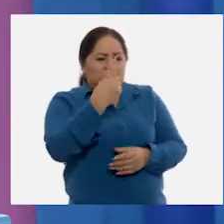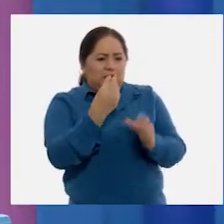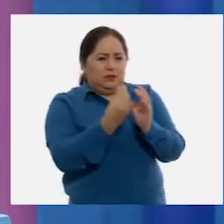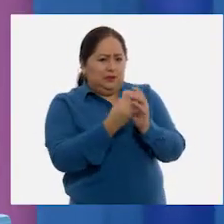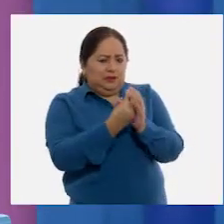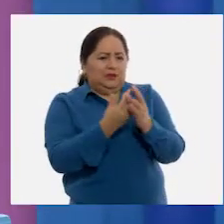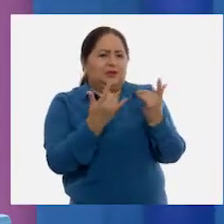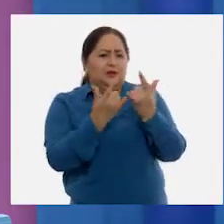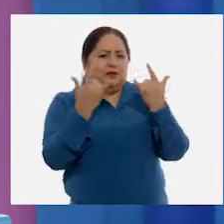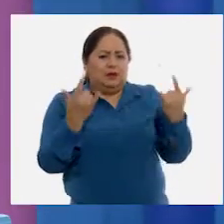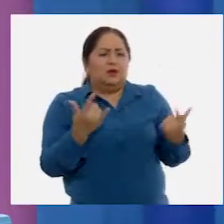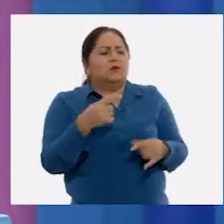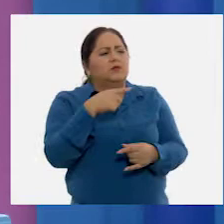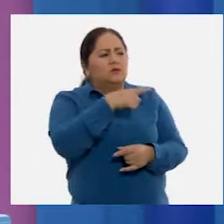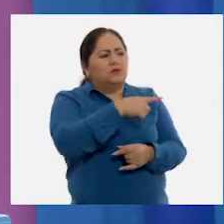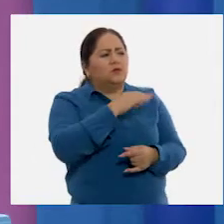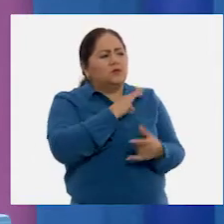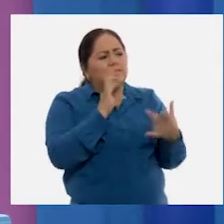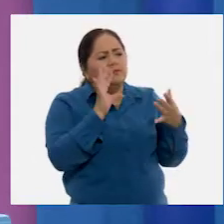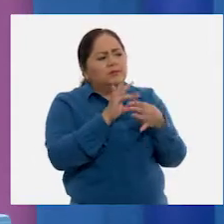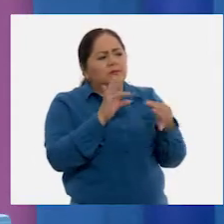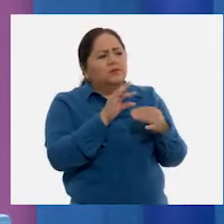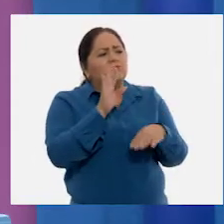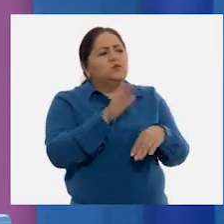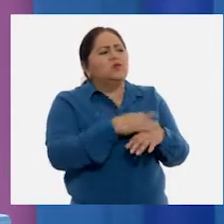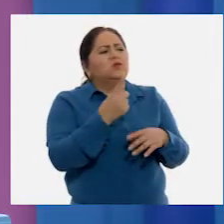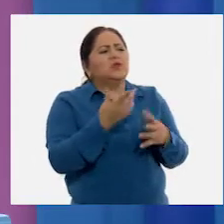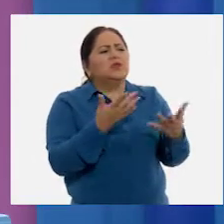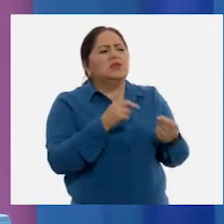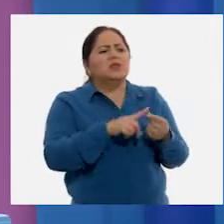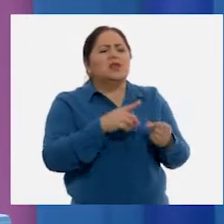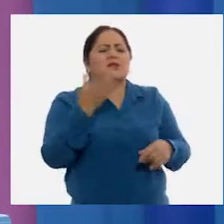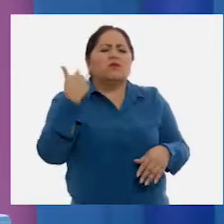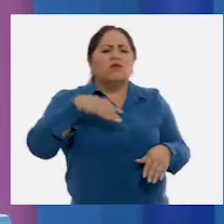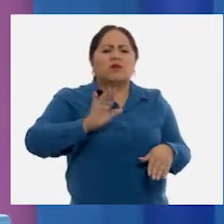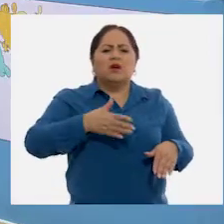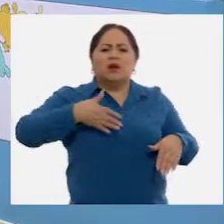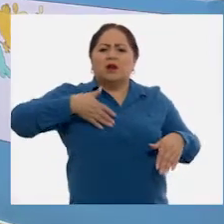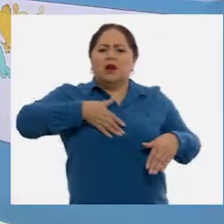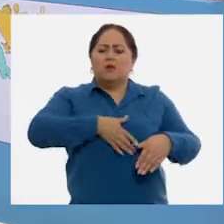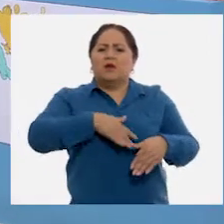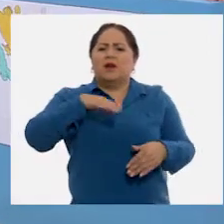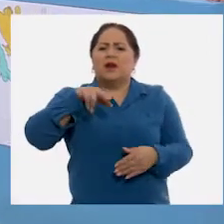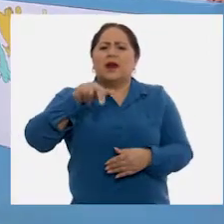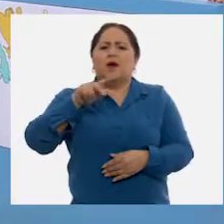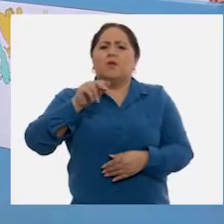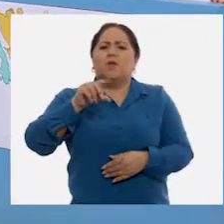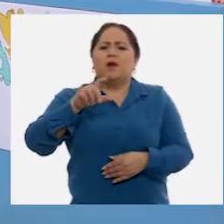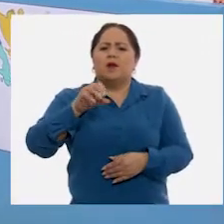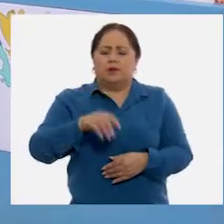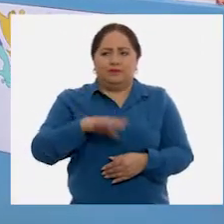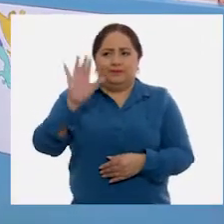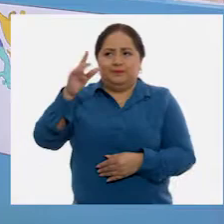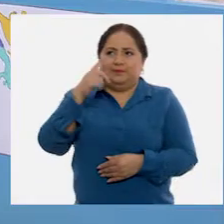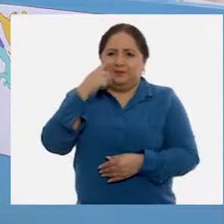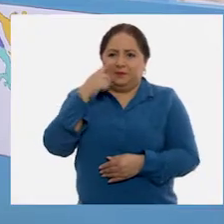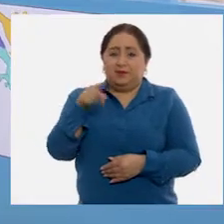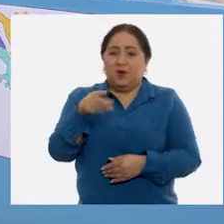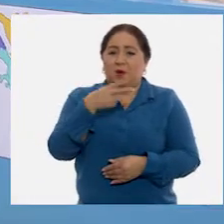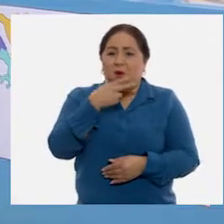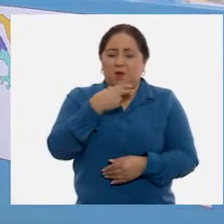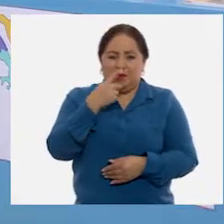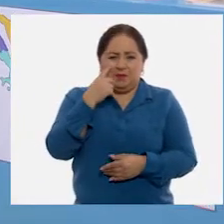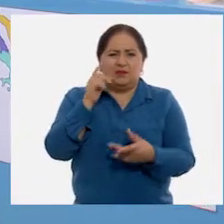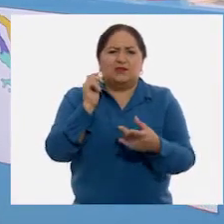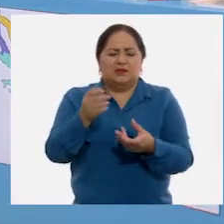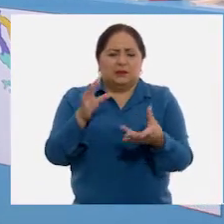de historia, ¿nos podrías explicar por qué lo dice Gaby? ¿Quién fue Napoleón? Claro que sí, con gusto les explico. Los voy a